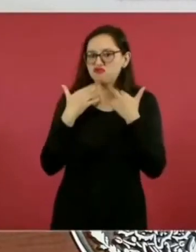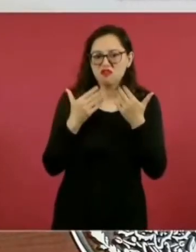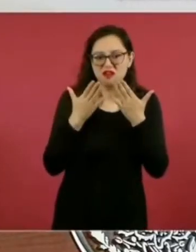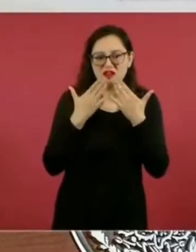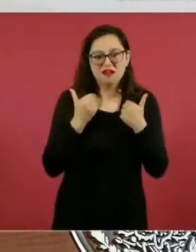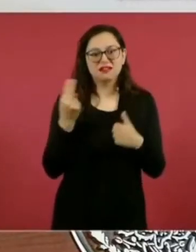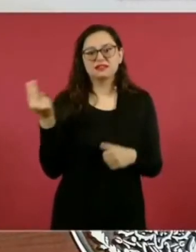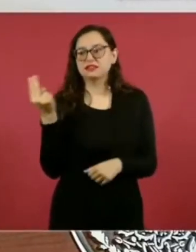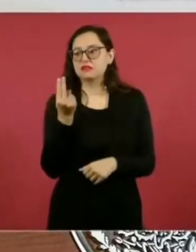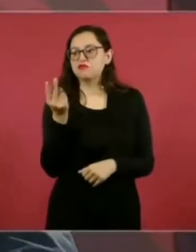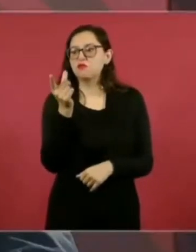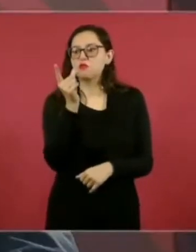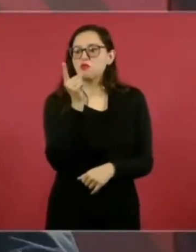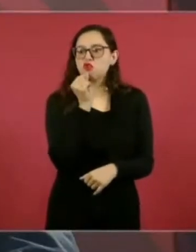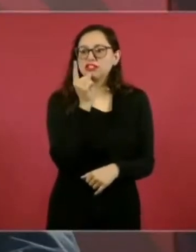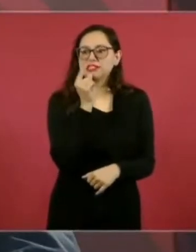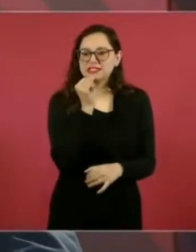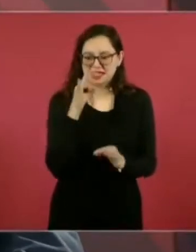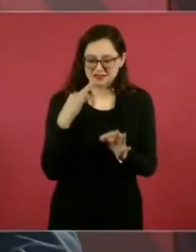profesional,